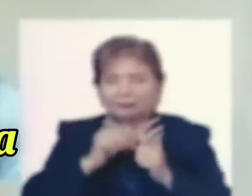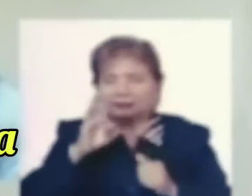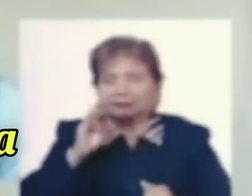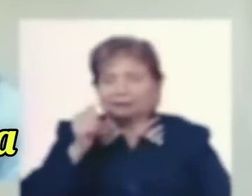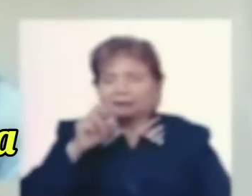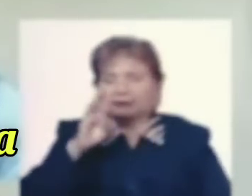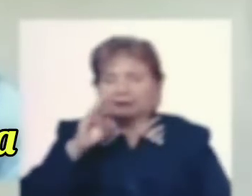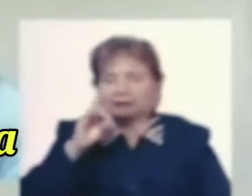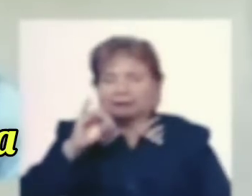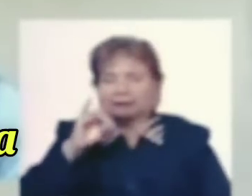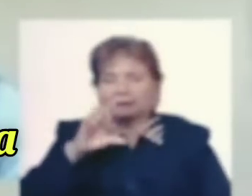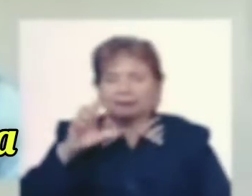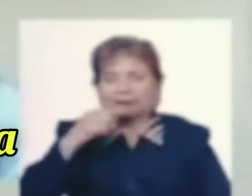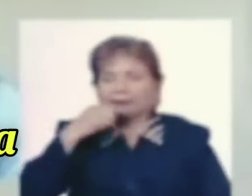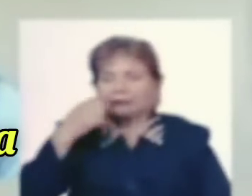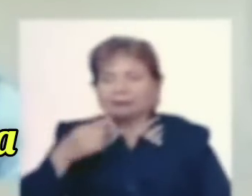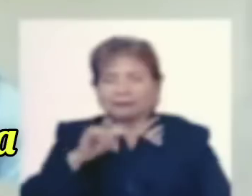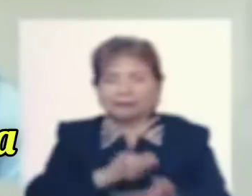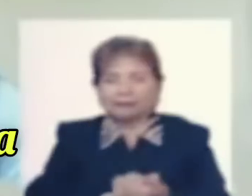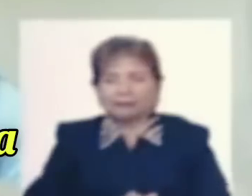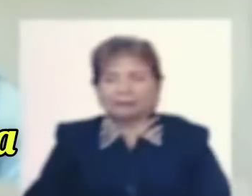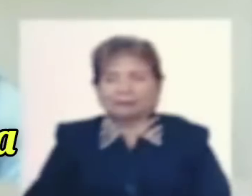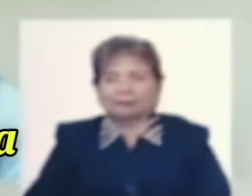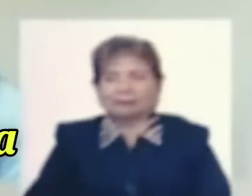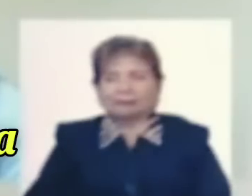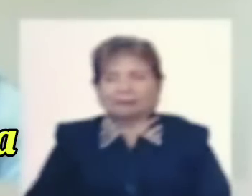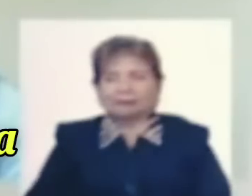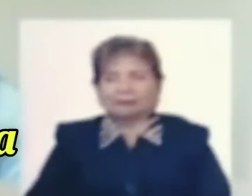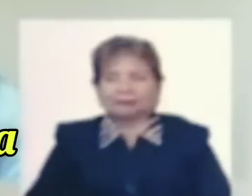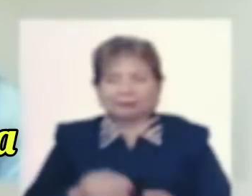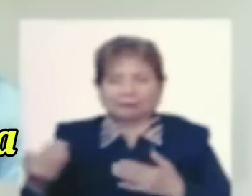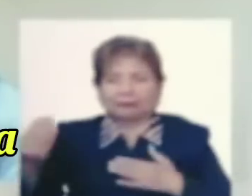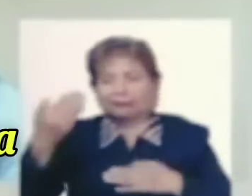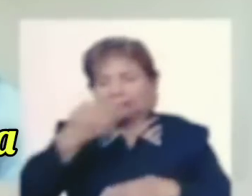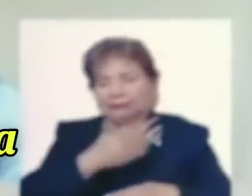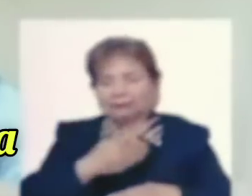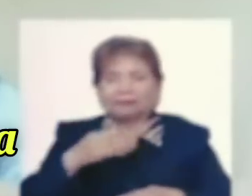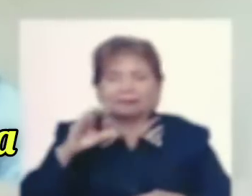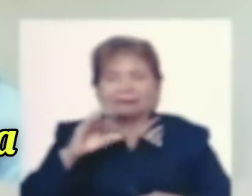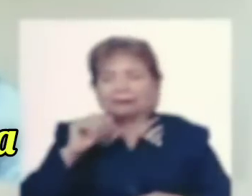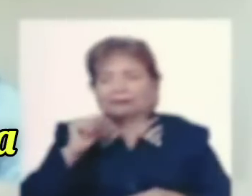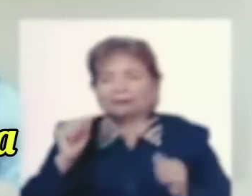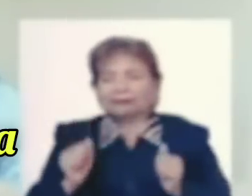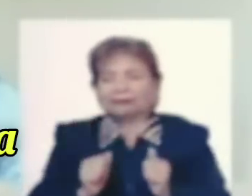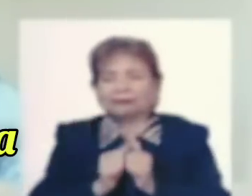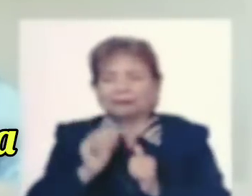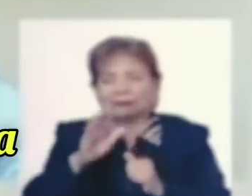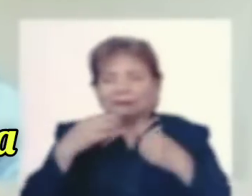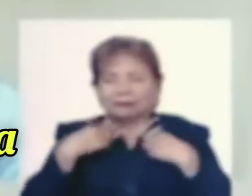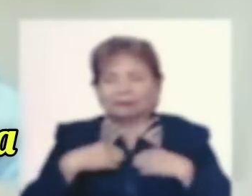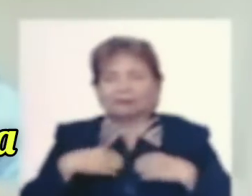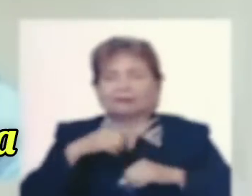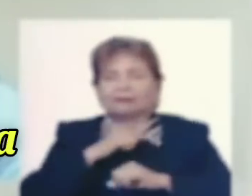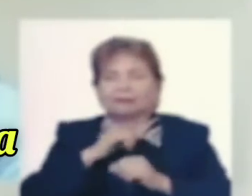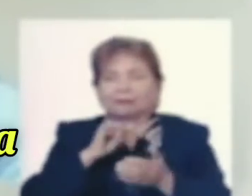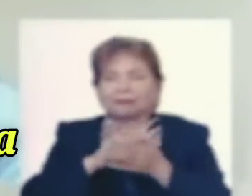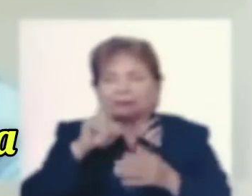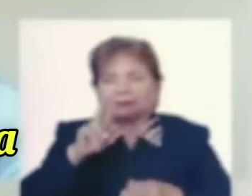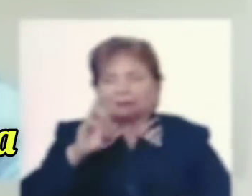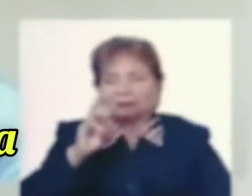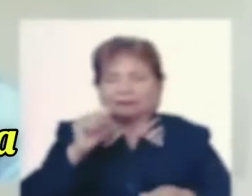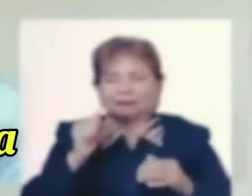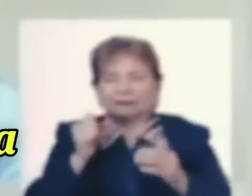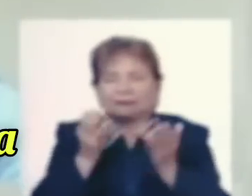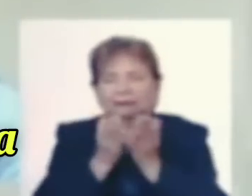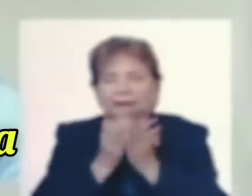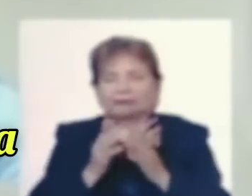Barbadillo, en el cual se menciona que debe concurrir el señor José Castillo Terrones conjuntamente con su abogado defensor el día 26